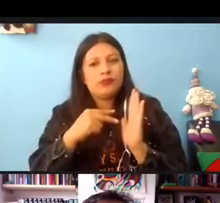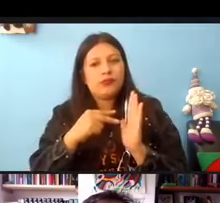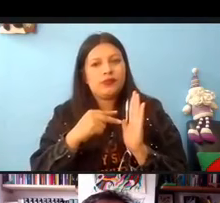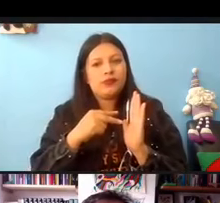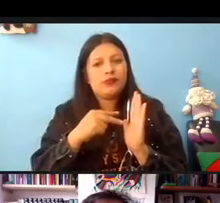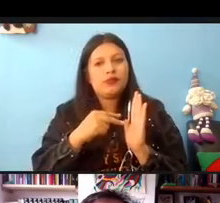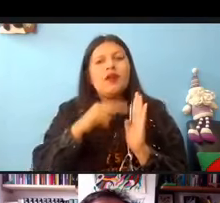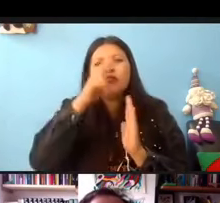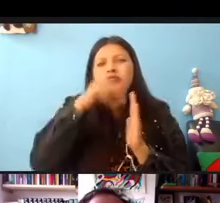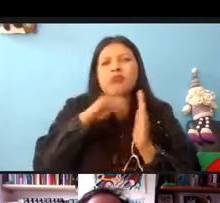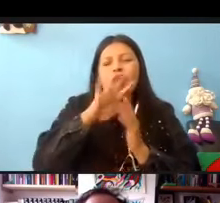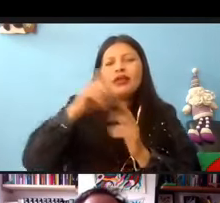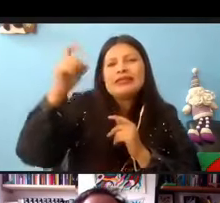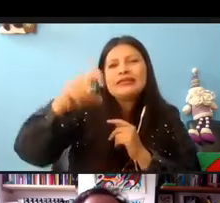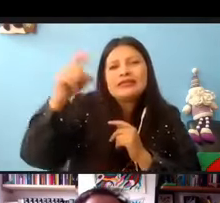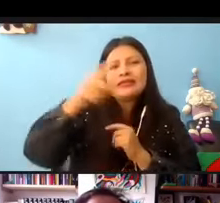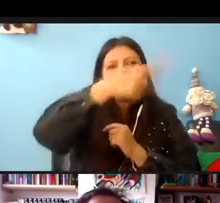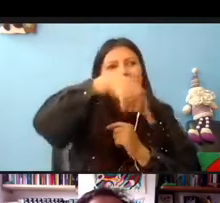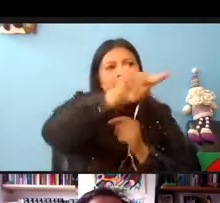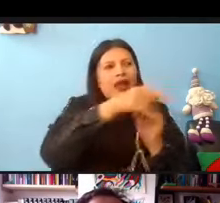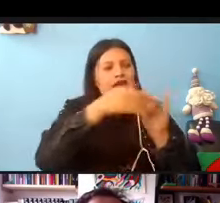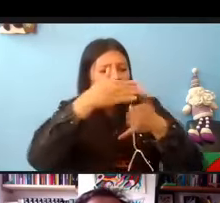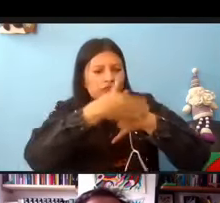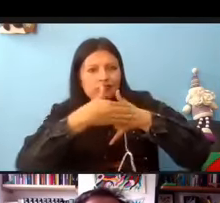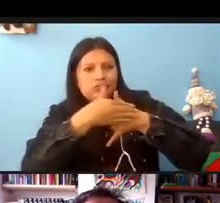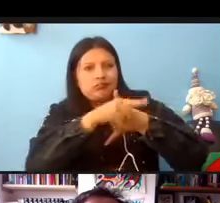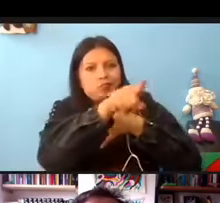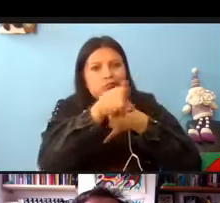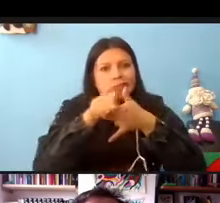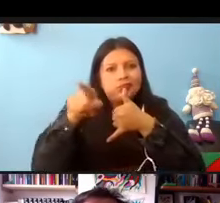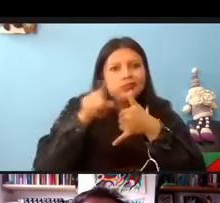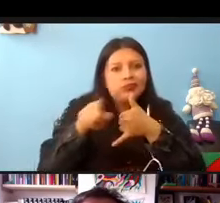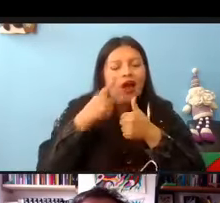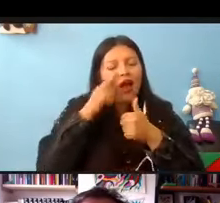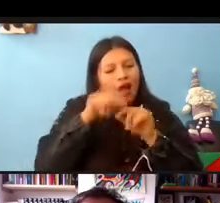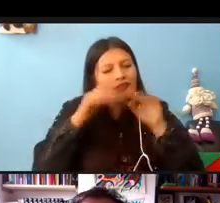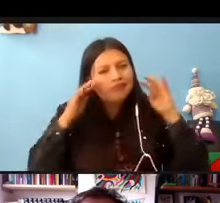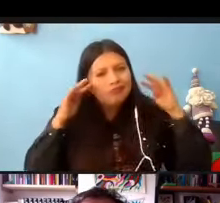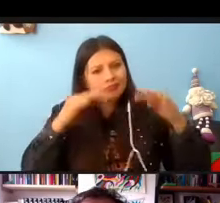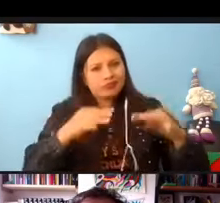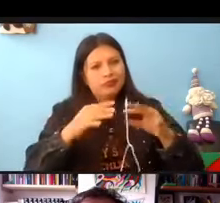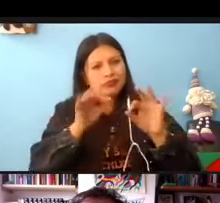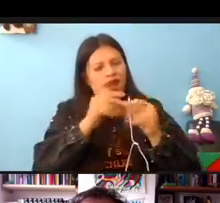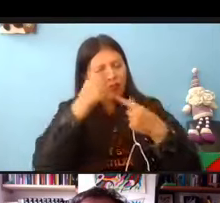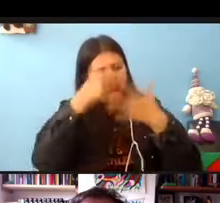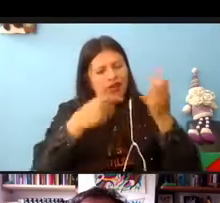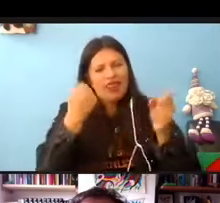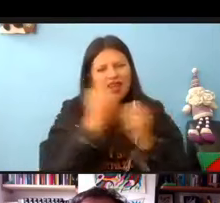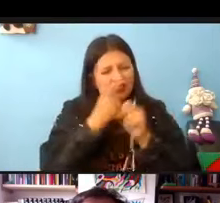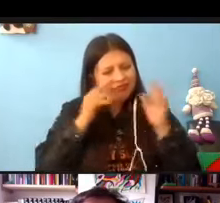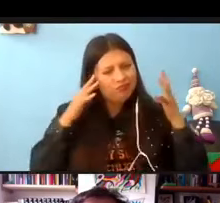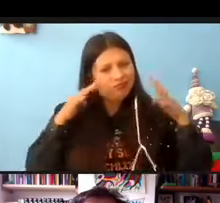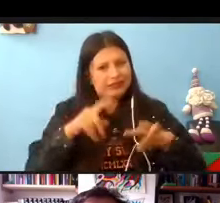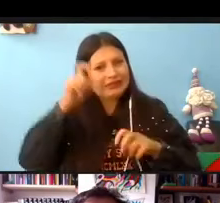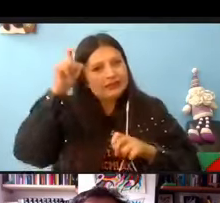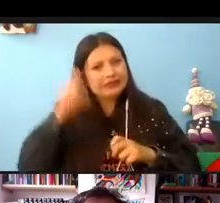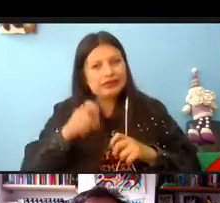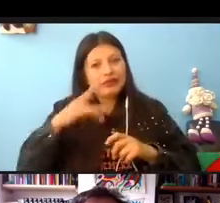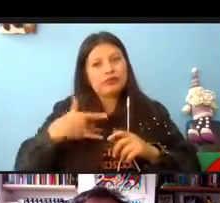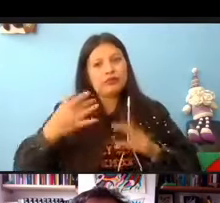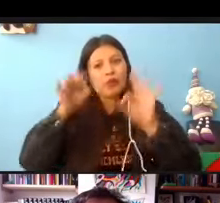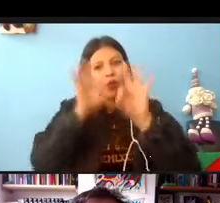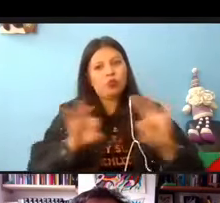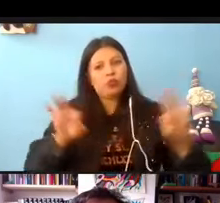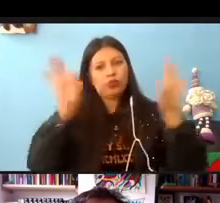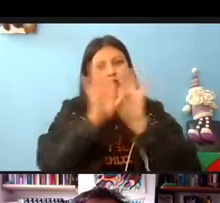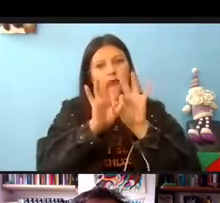de las necesidades de las regiones por hacer visible ese tipo de trabajos. A mí me parece que es importante en